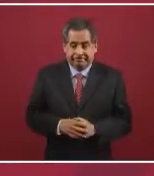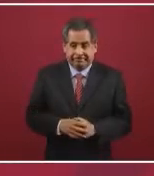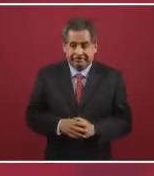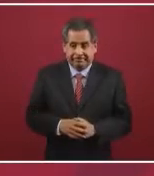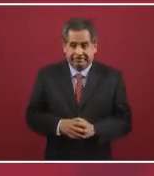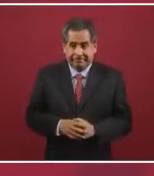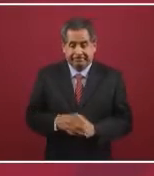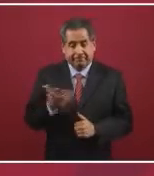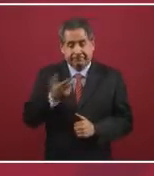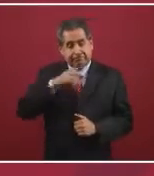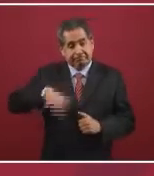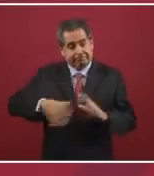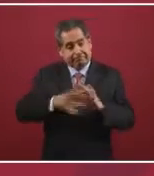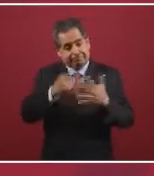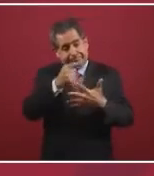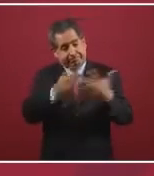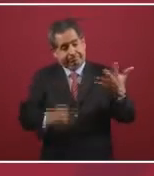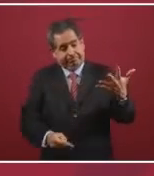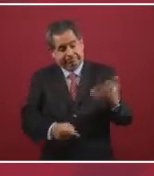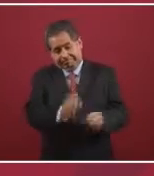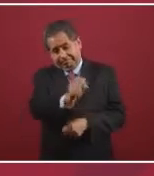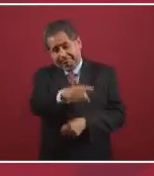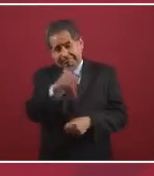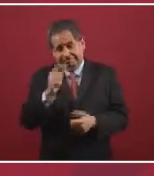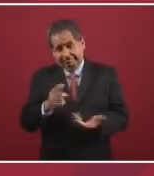Venga, presidente. Dijiste todo.